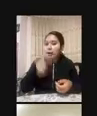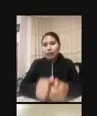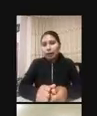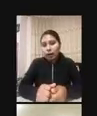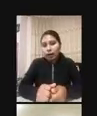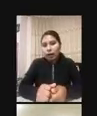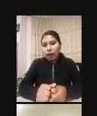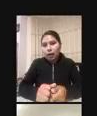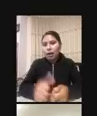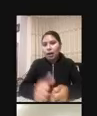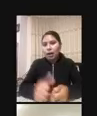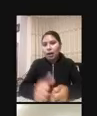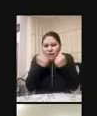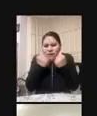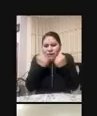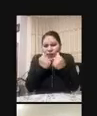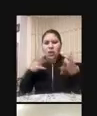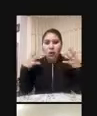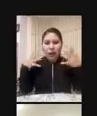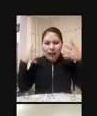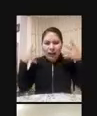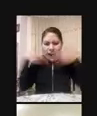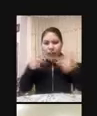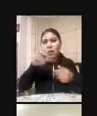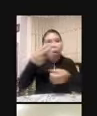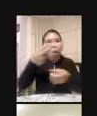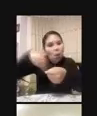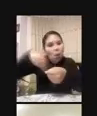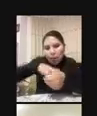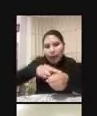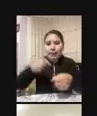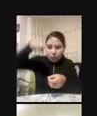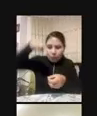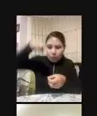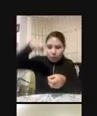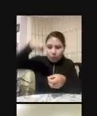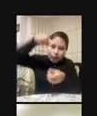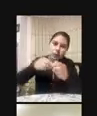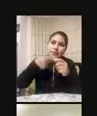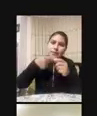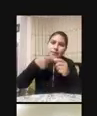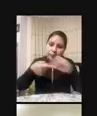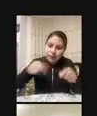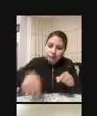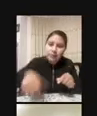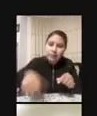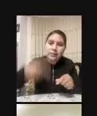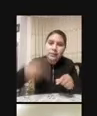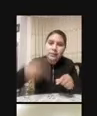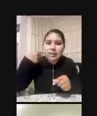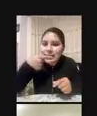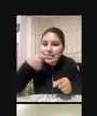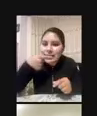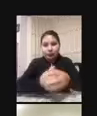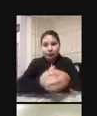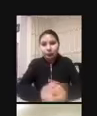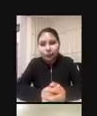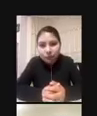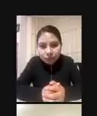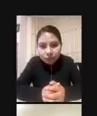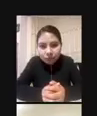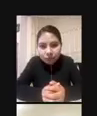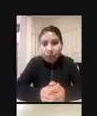las superficies donde se encuentran los dientecitos presentes. A partir de los 0 a 3 años, ahí